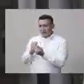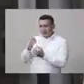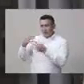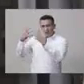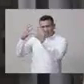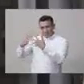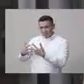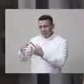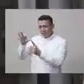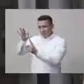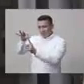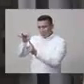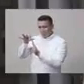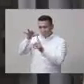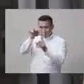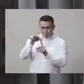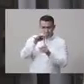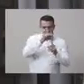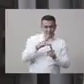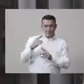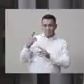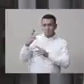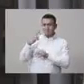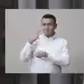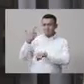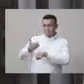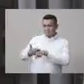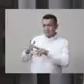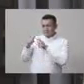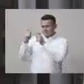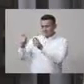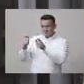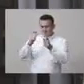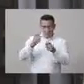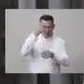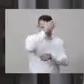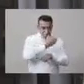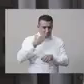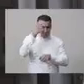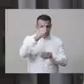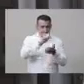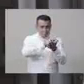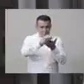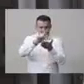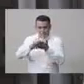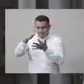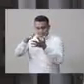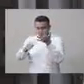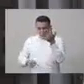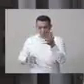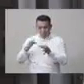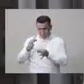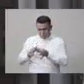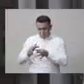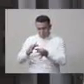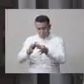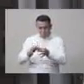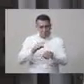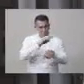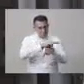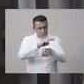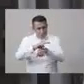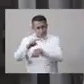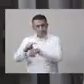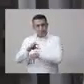tu familia o amigos tienen que utilizar servicios de alimentación u hospedaje en Baja California Sur por